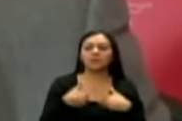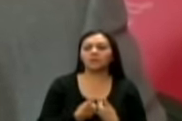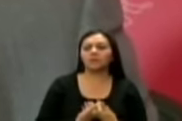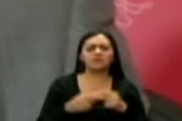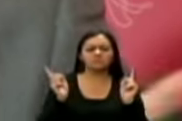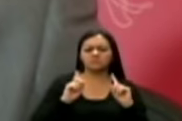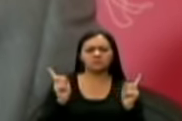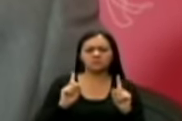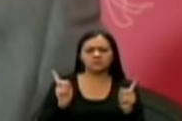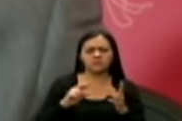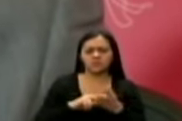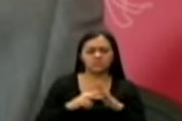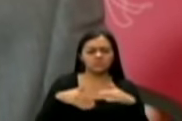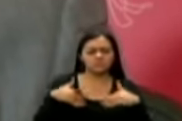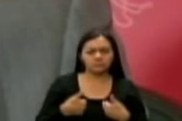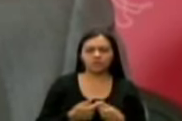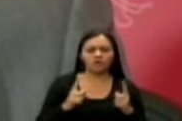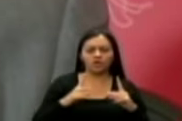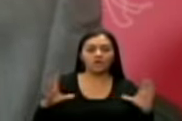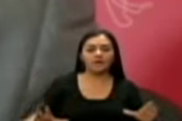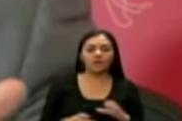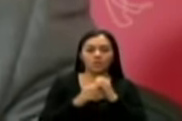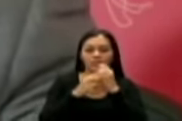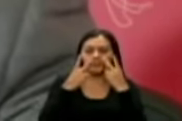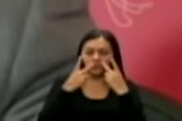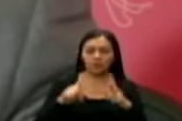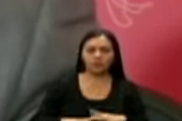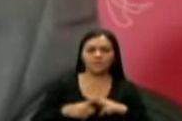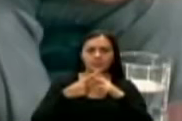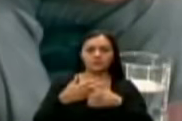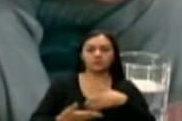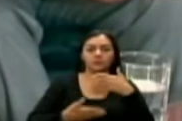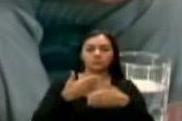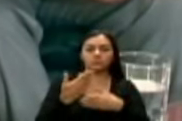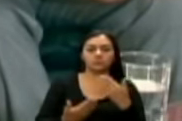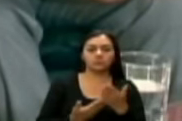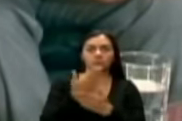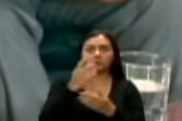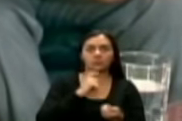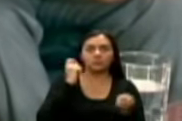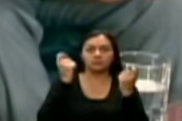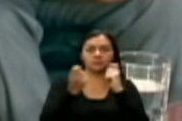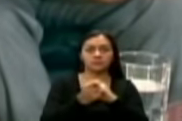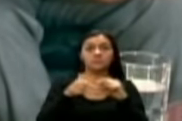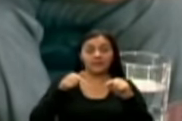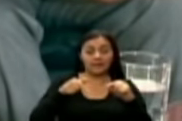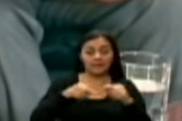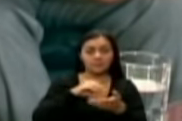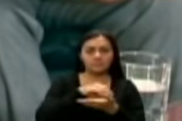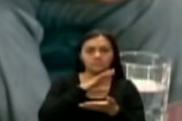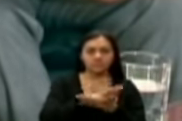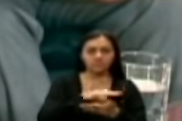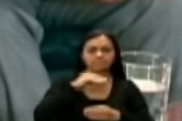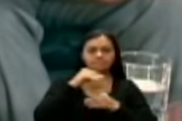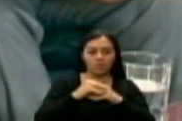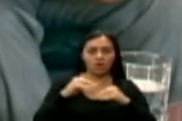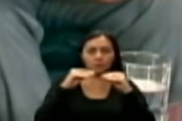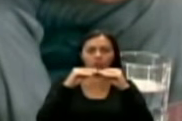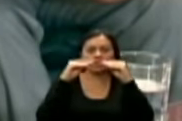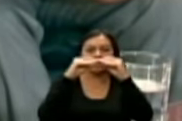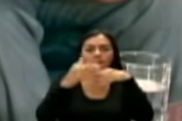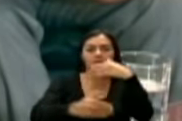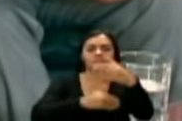las transformaciones hechas. Al contrario, estamos en el comienzo de un proceso de transformaciones, ¿no? Y que no estamos